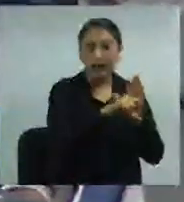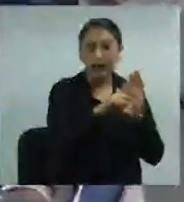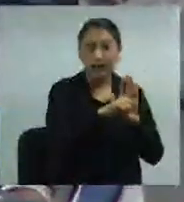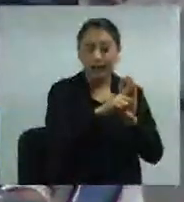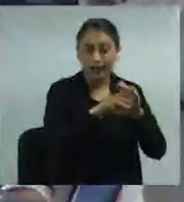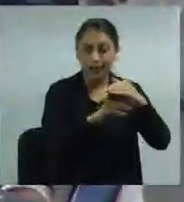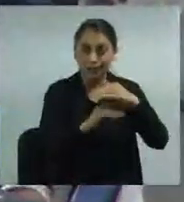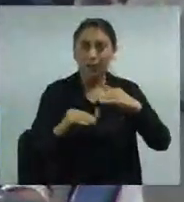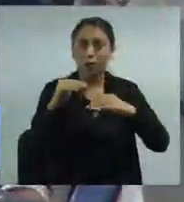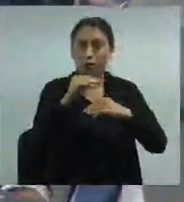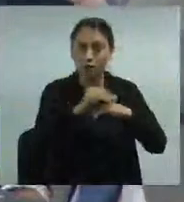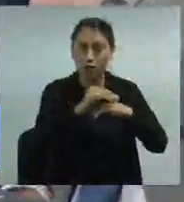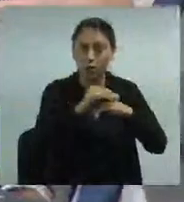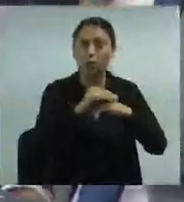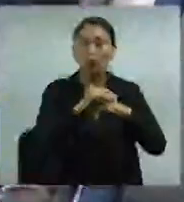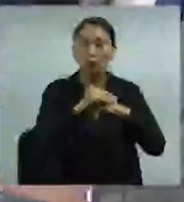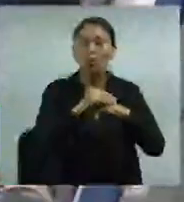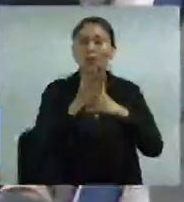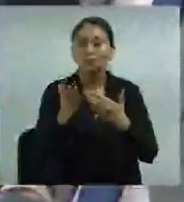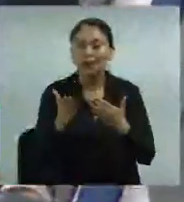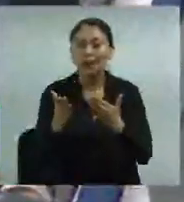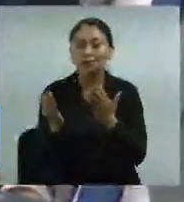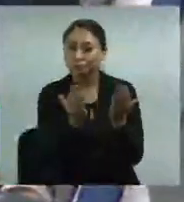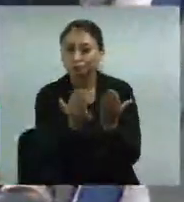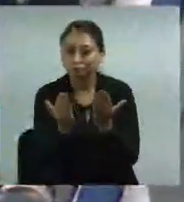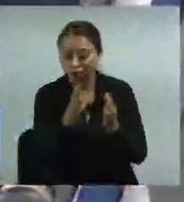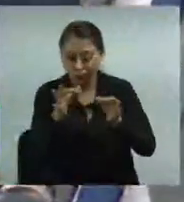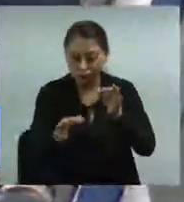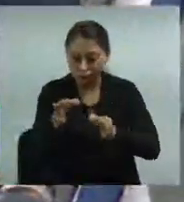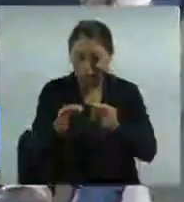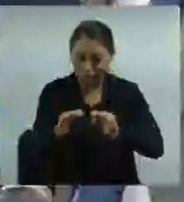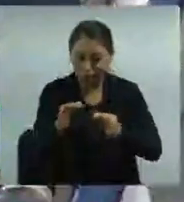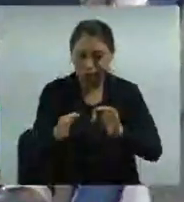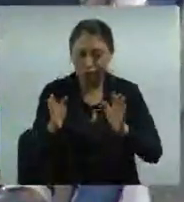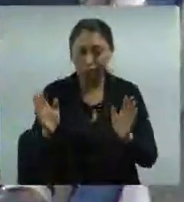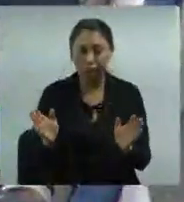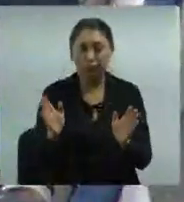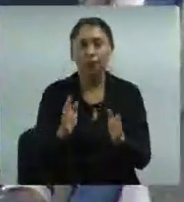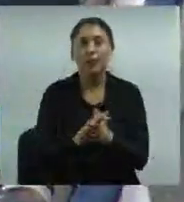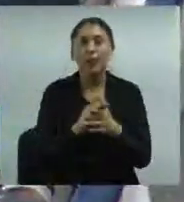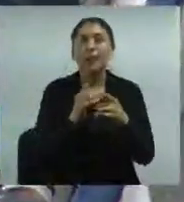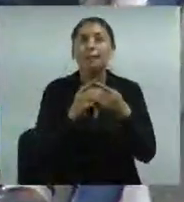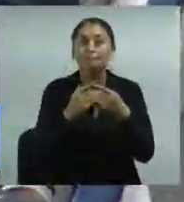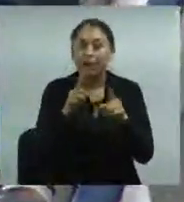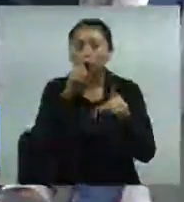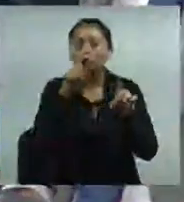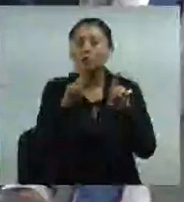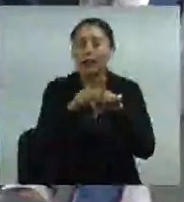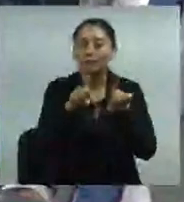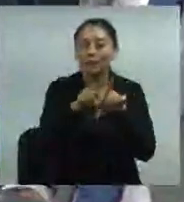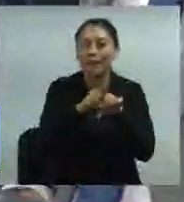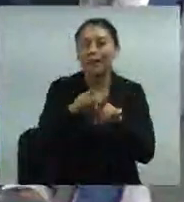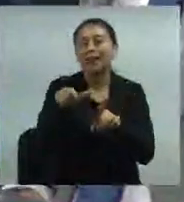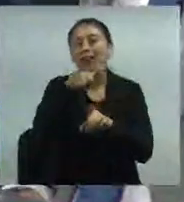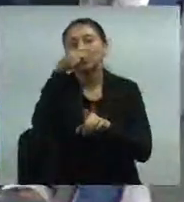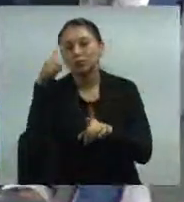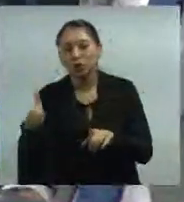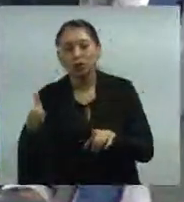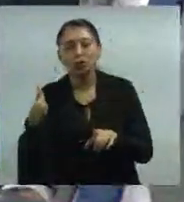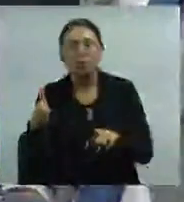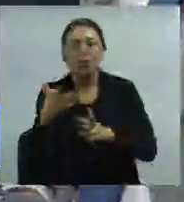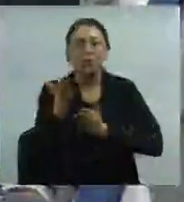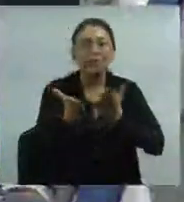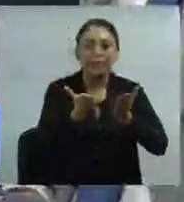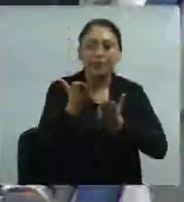Consejo de la Carrera Judicial. Pero los argumentos del de la calle son cabalmente su ejercicio profesional, su